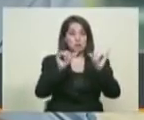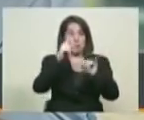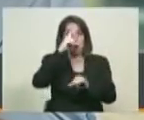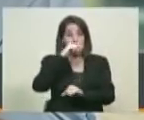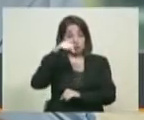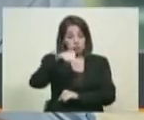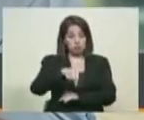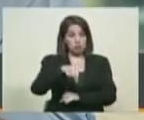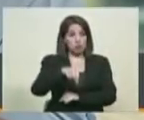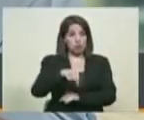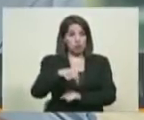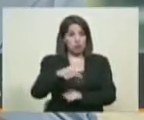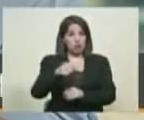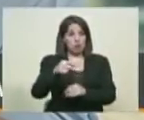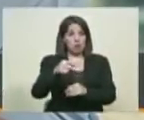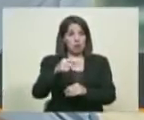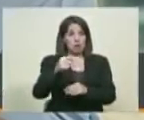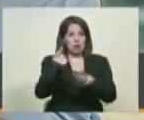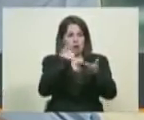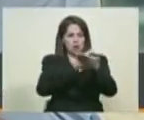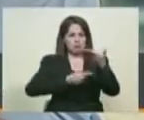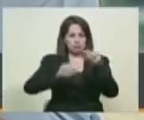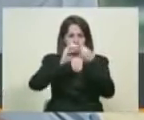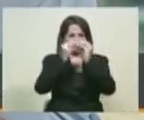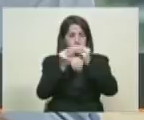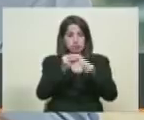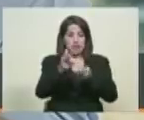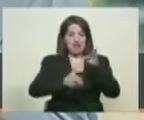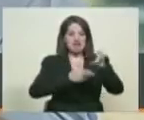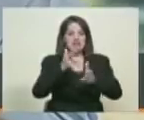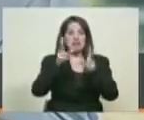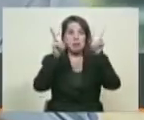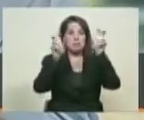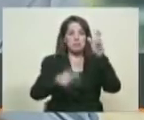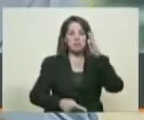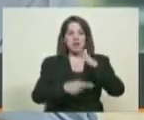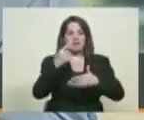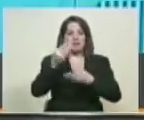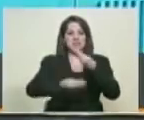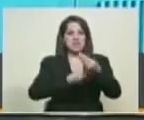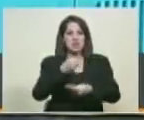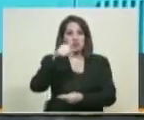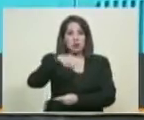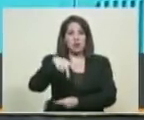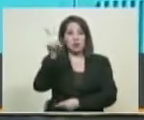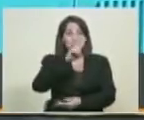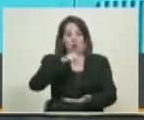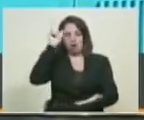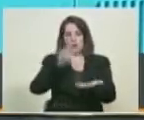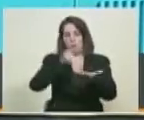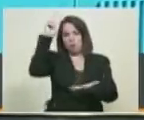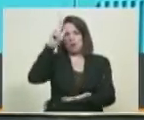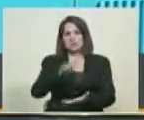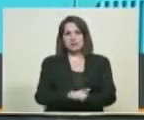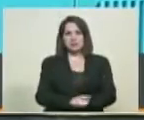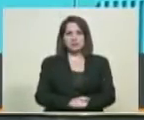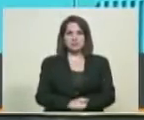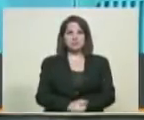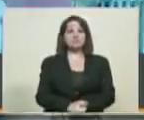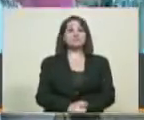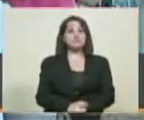el diseño del primer prototipo de tren fabricado en Venezuela. ¡Cúmplase! Más nada, pues.